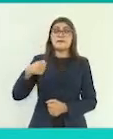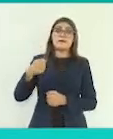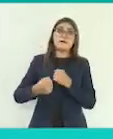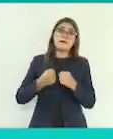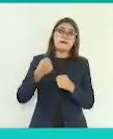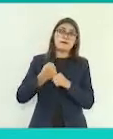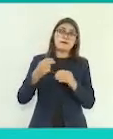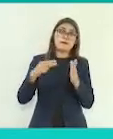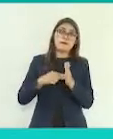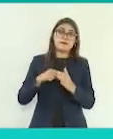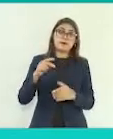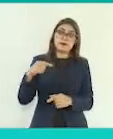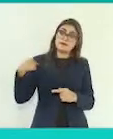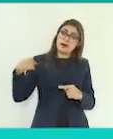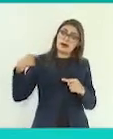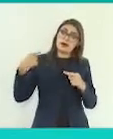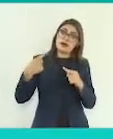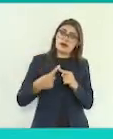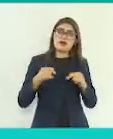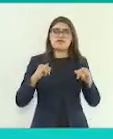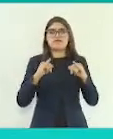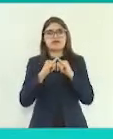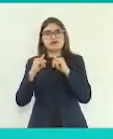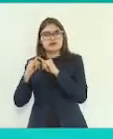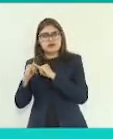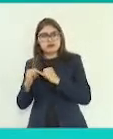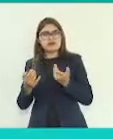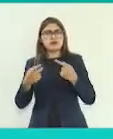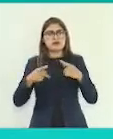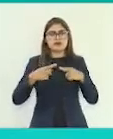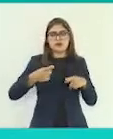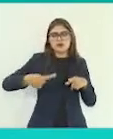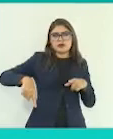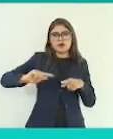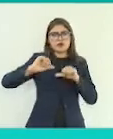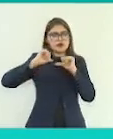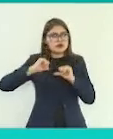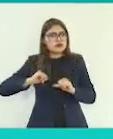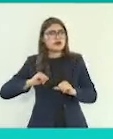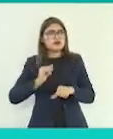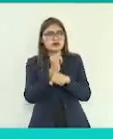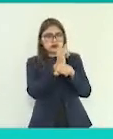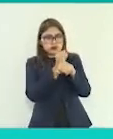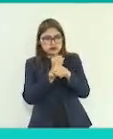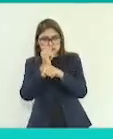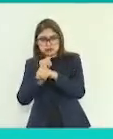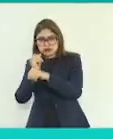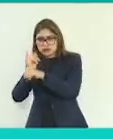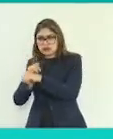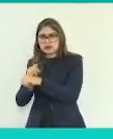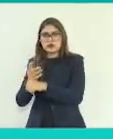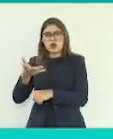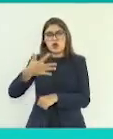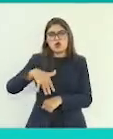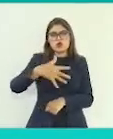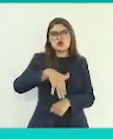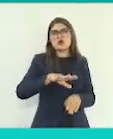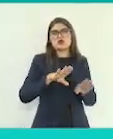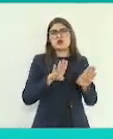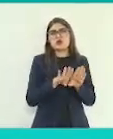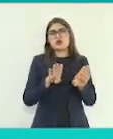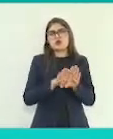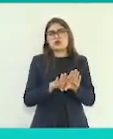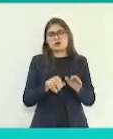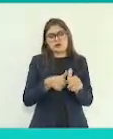distintos organismos, ciudadanos, investigadores, buscaron y han venido trabajando en empujar